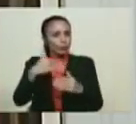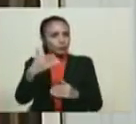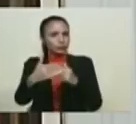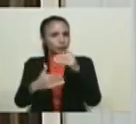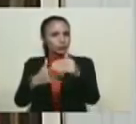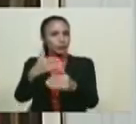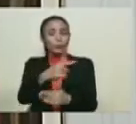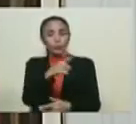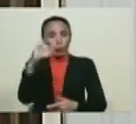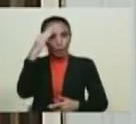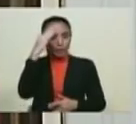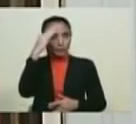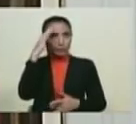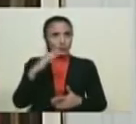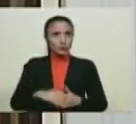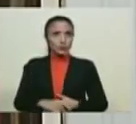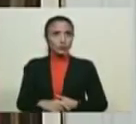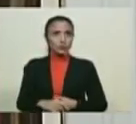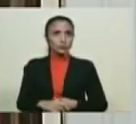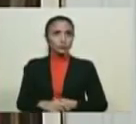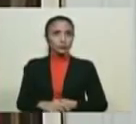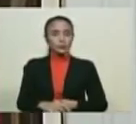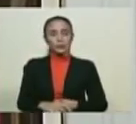Ya saben, a mí